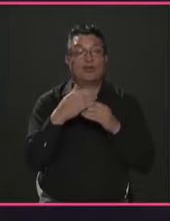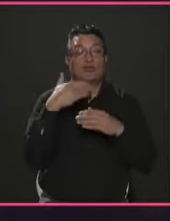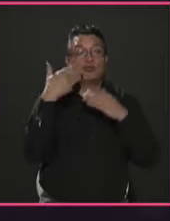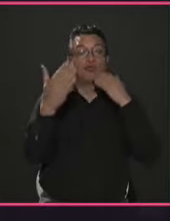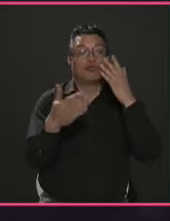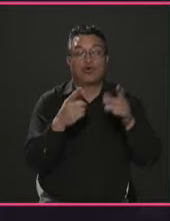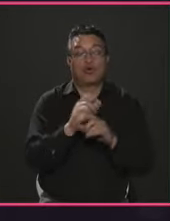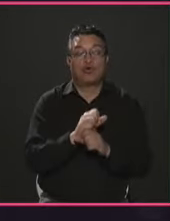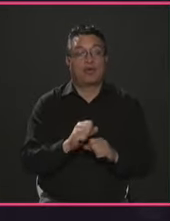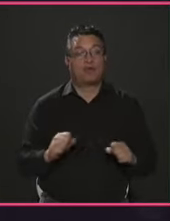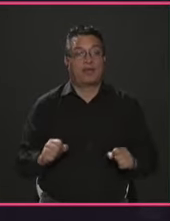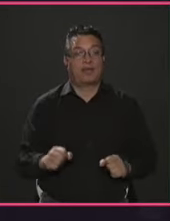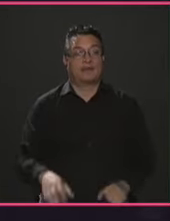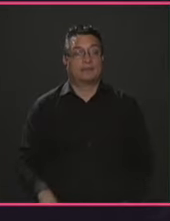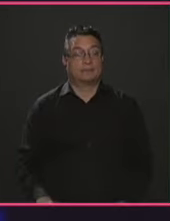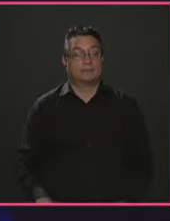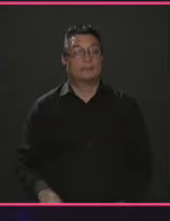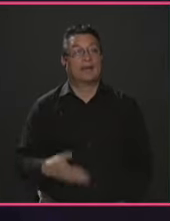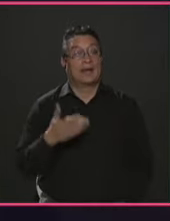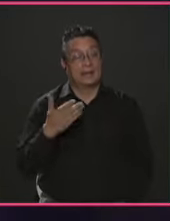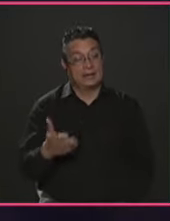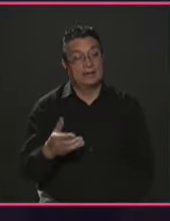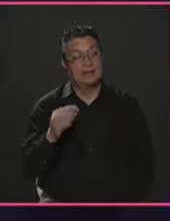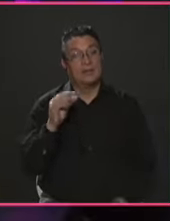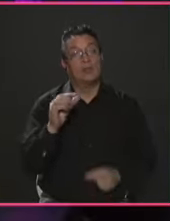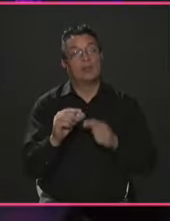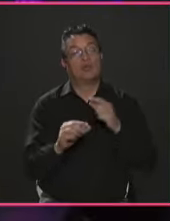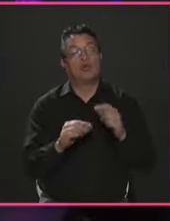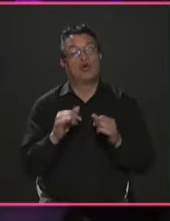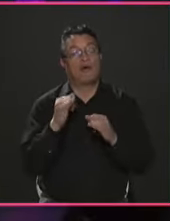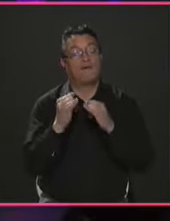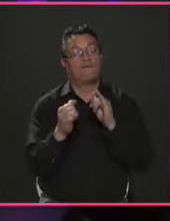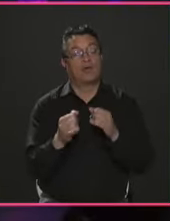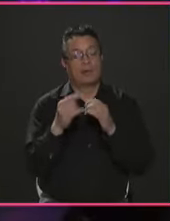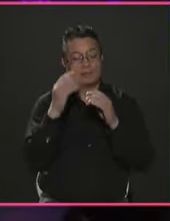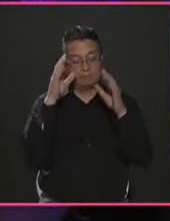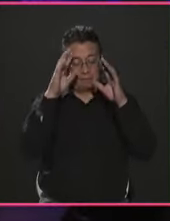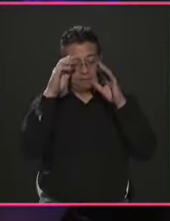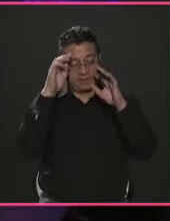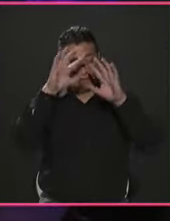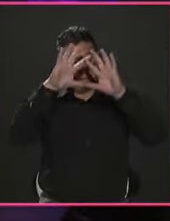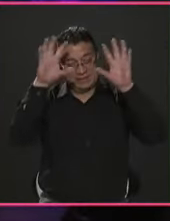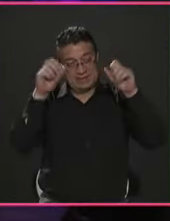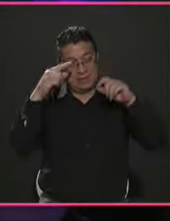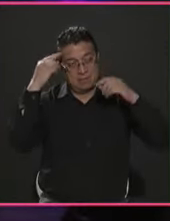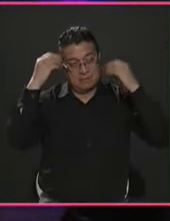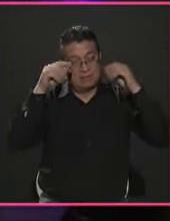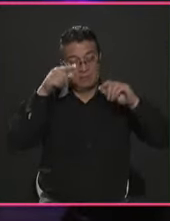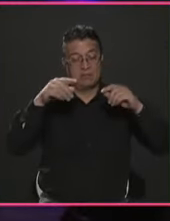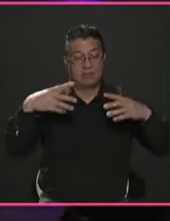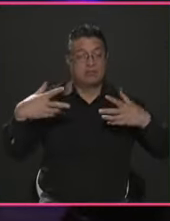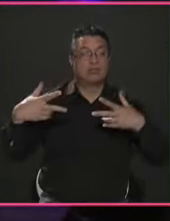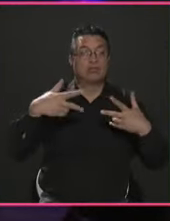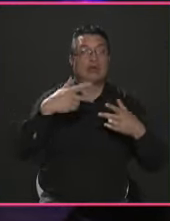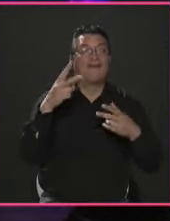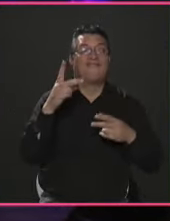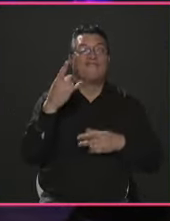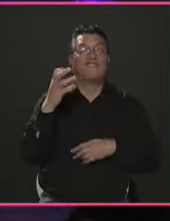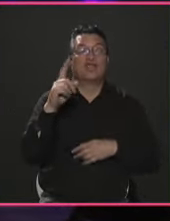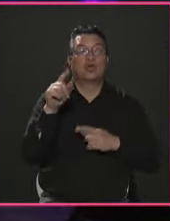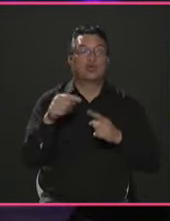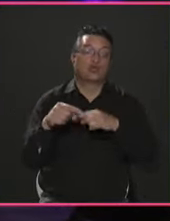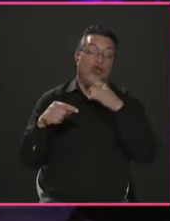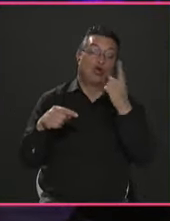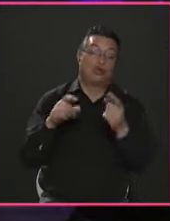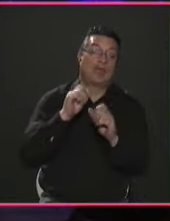la persona eso es un poco de la manera en la que estamos pensando este sistema Este es el virus con sus armas y acá está nuestra